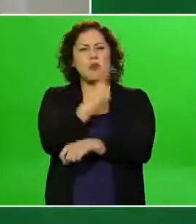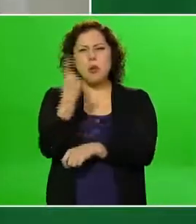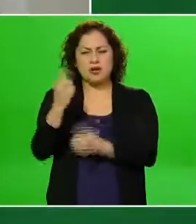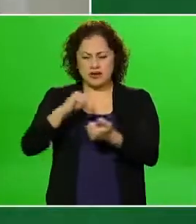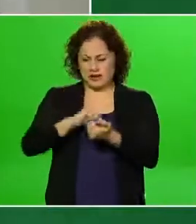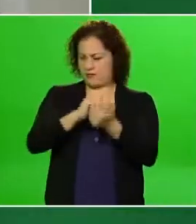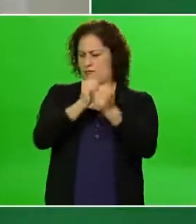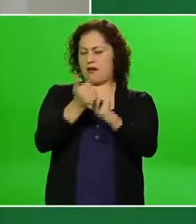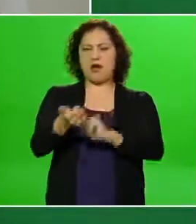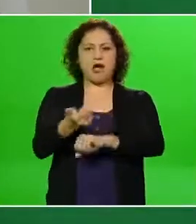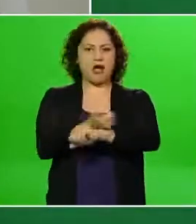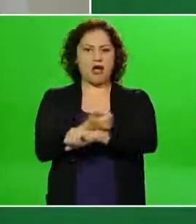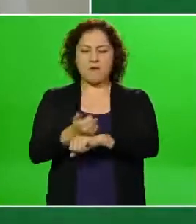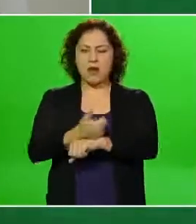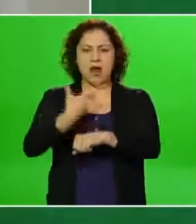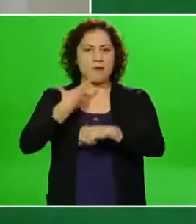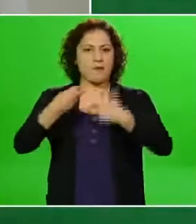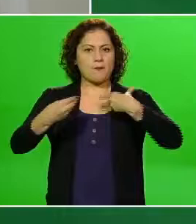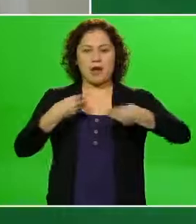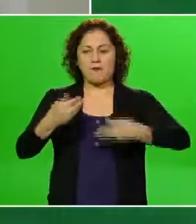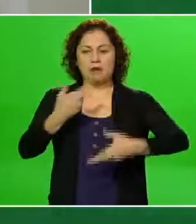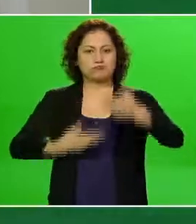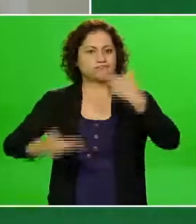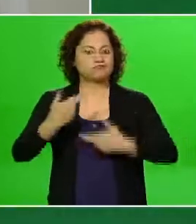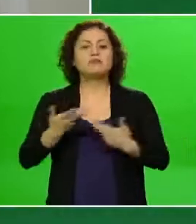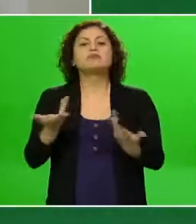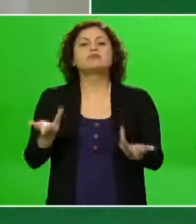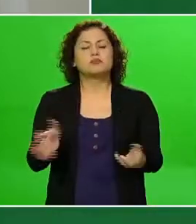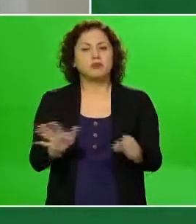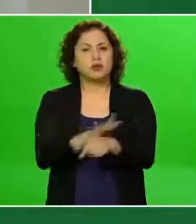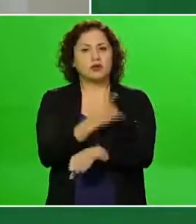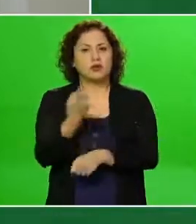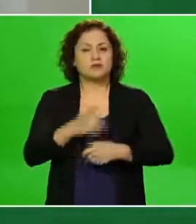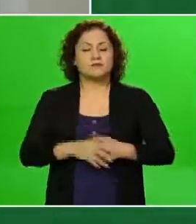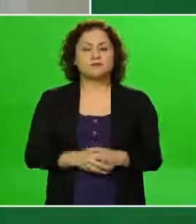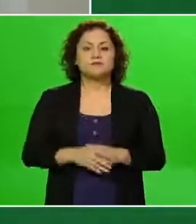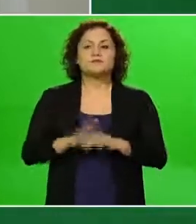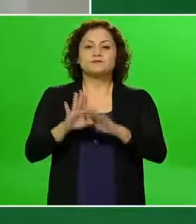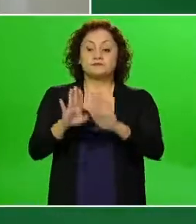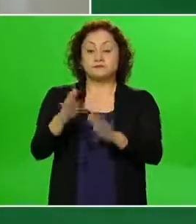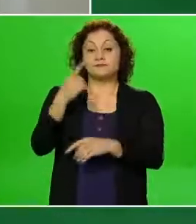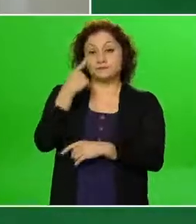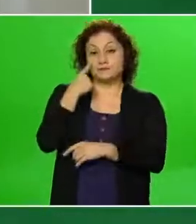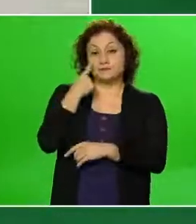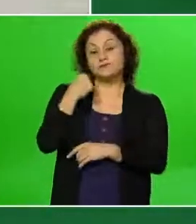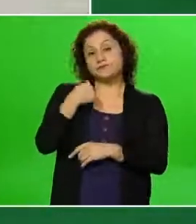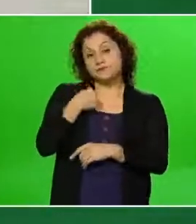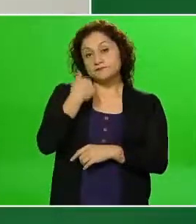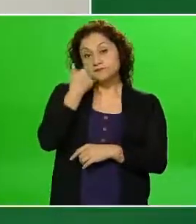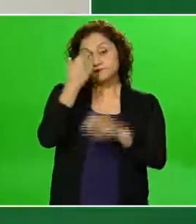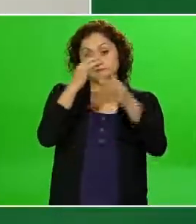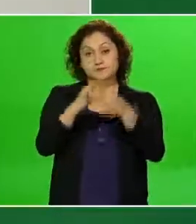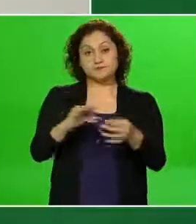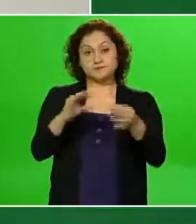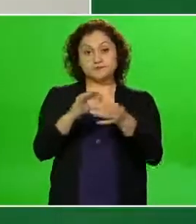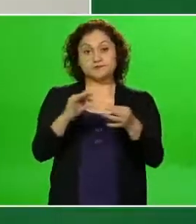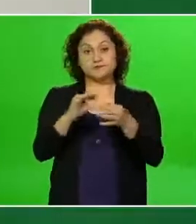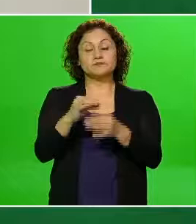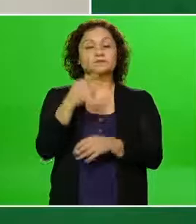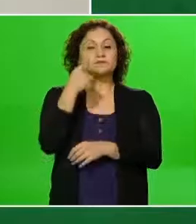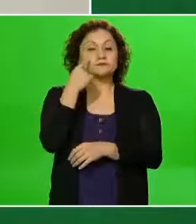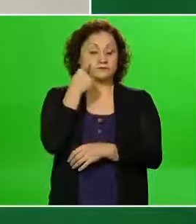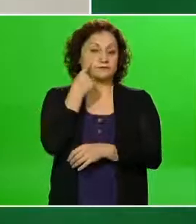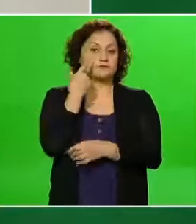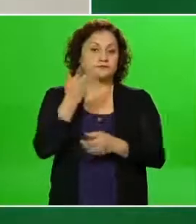ese aumento que está teniendo Campeche? Correcto. De hecho, comentar que en el marco del